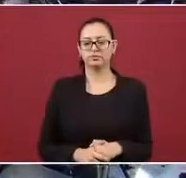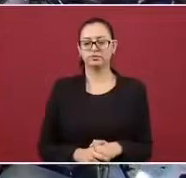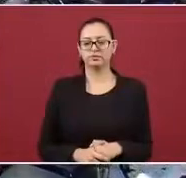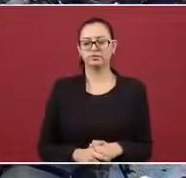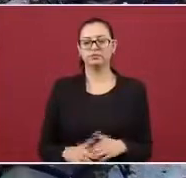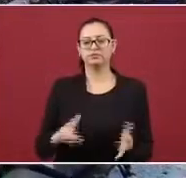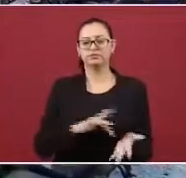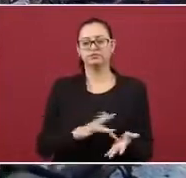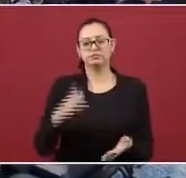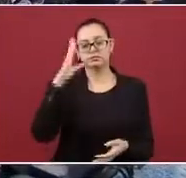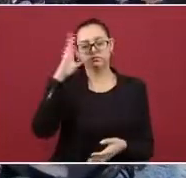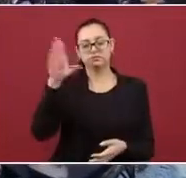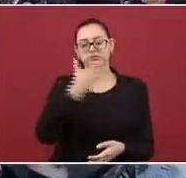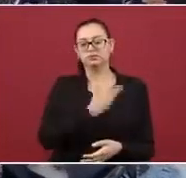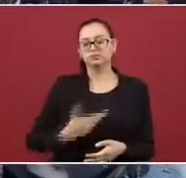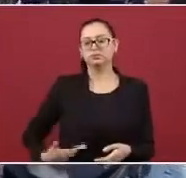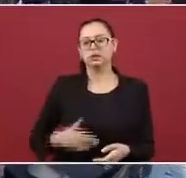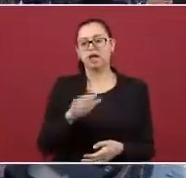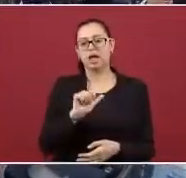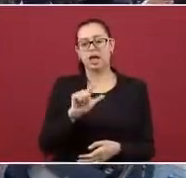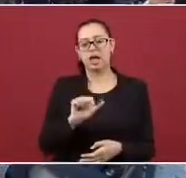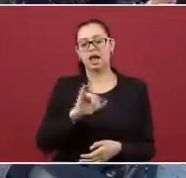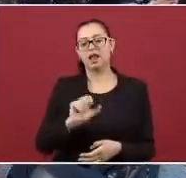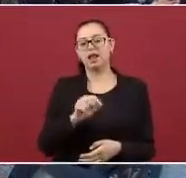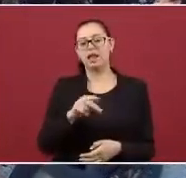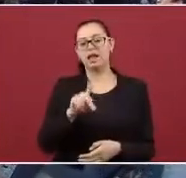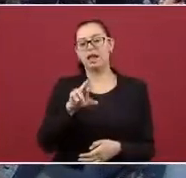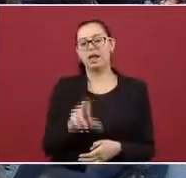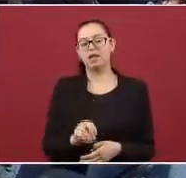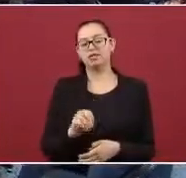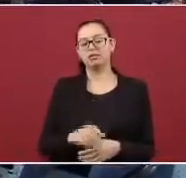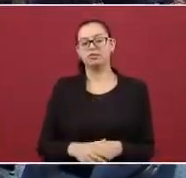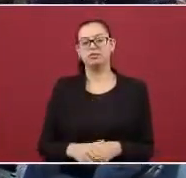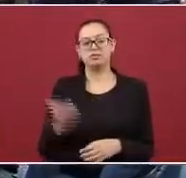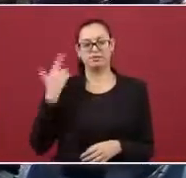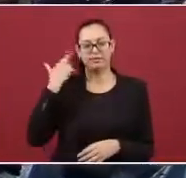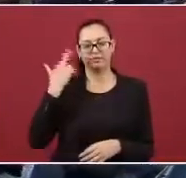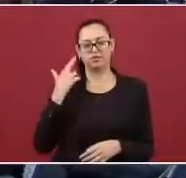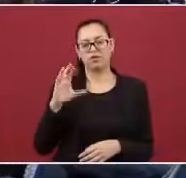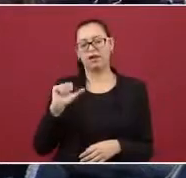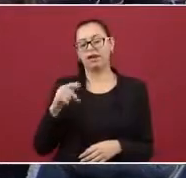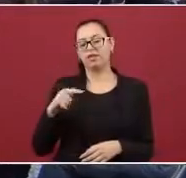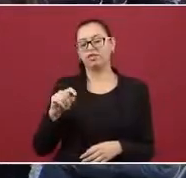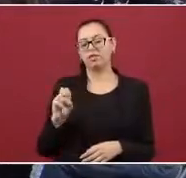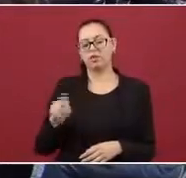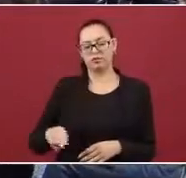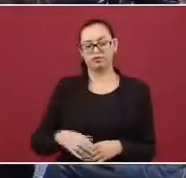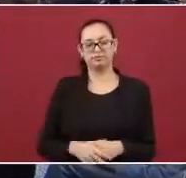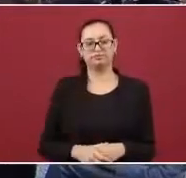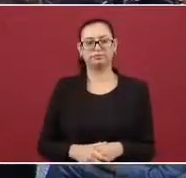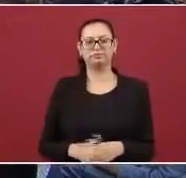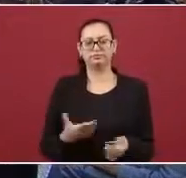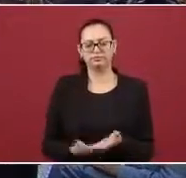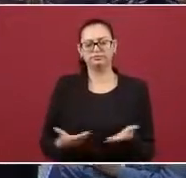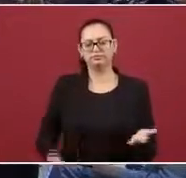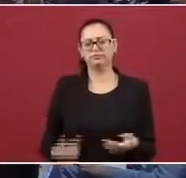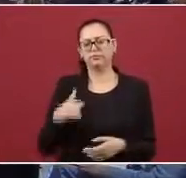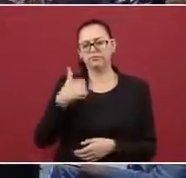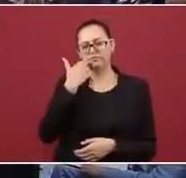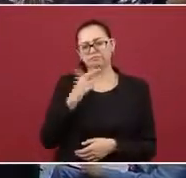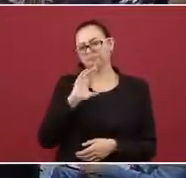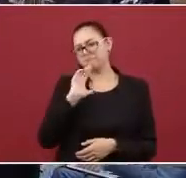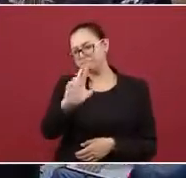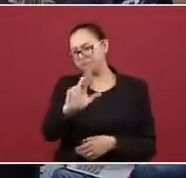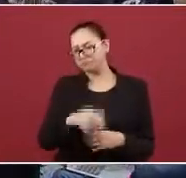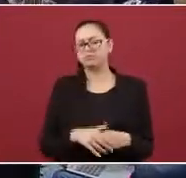Gracias, señor presidente. Buenos días, Alejandro Lelo de la Red de Grupo Cantón. Presidente, si me permite, a manera de réplica, el día